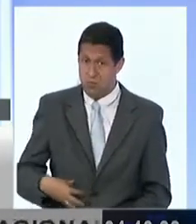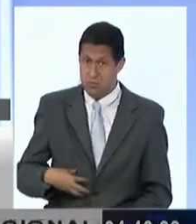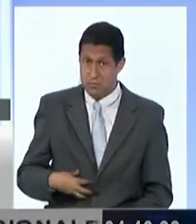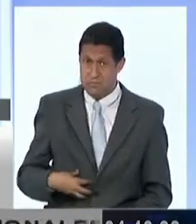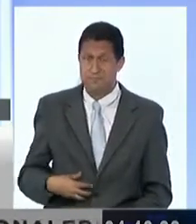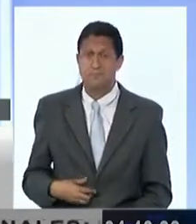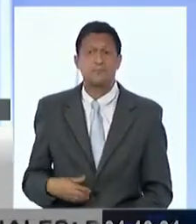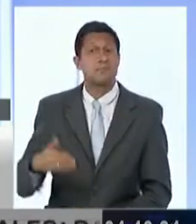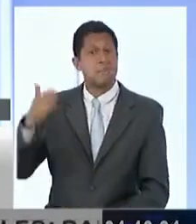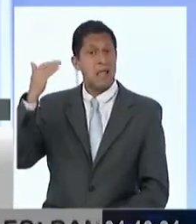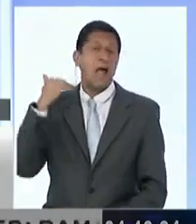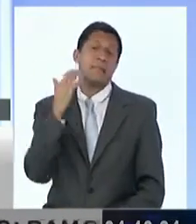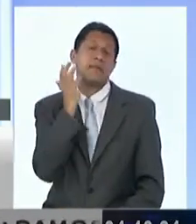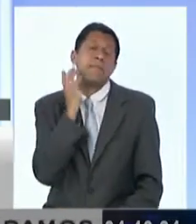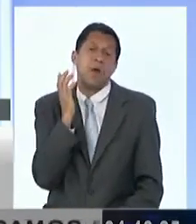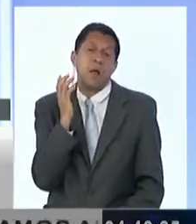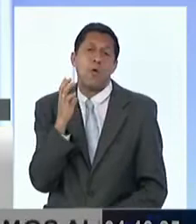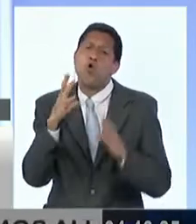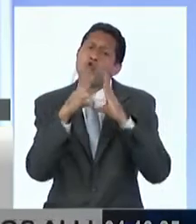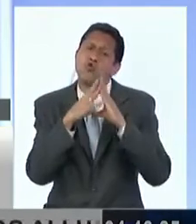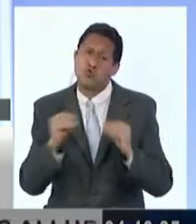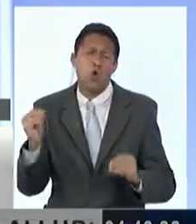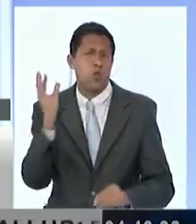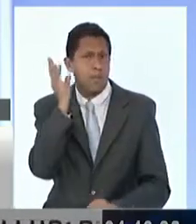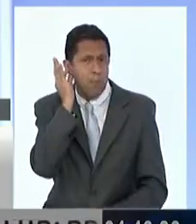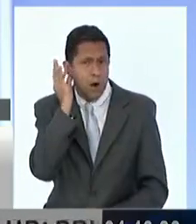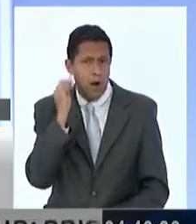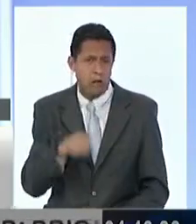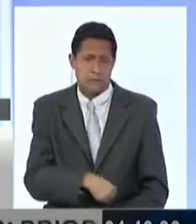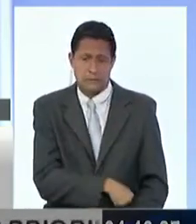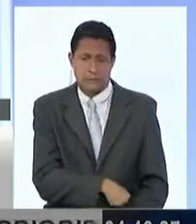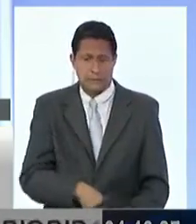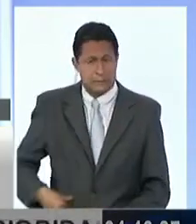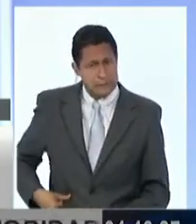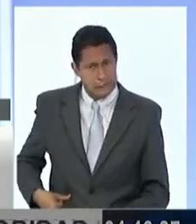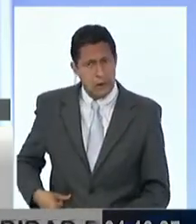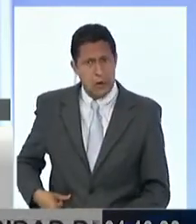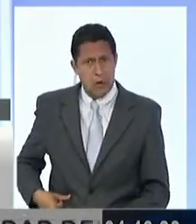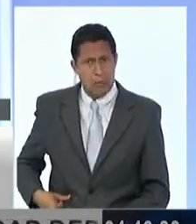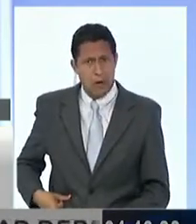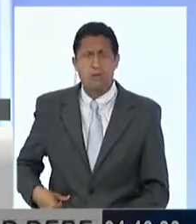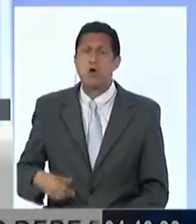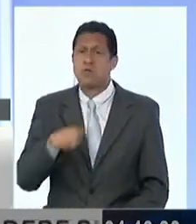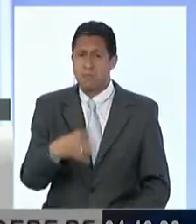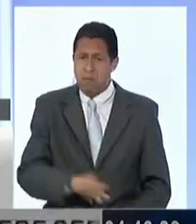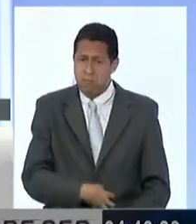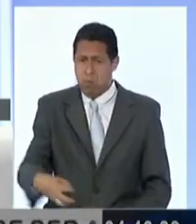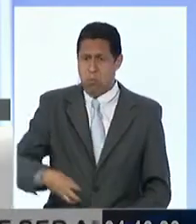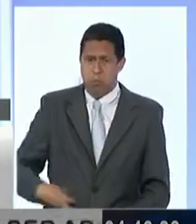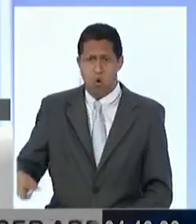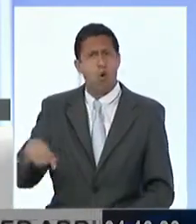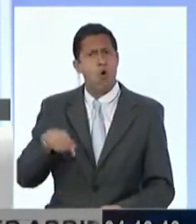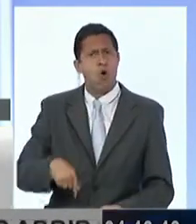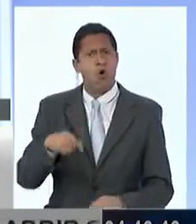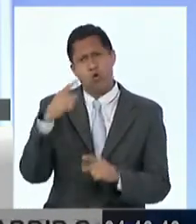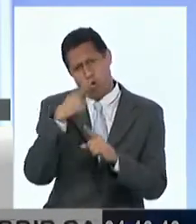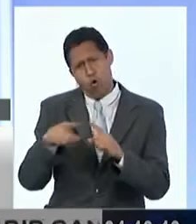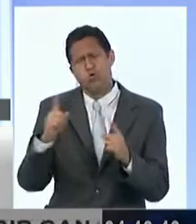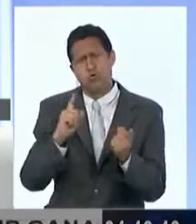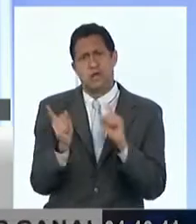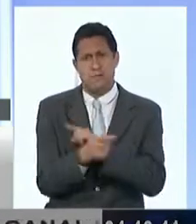antes por lo general todas las pacientes eran sometidas a una intervención quirúrgica para poder quitar los fibromas hoy en día eso ha cambiado